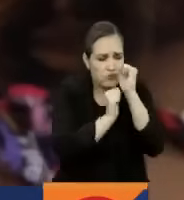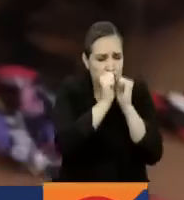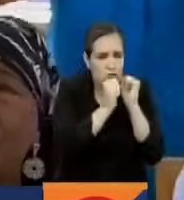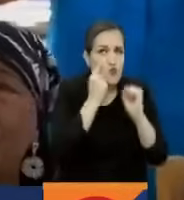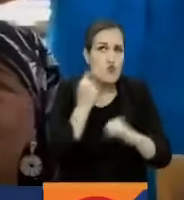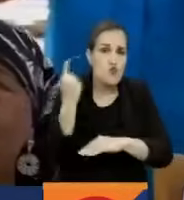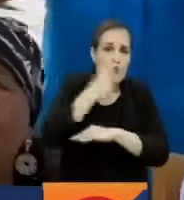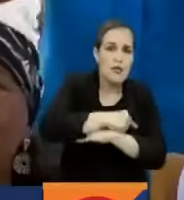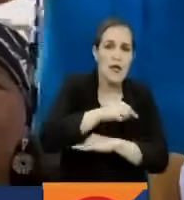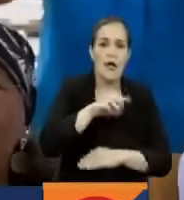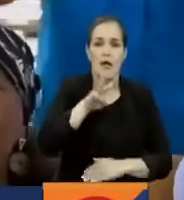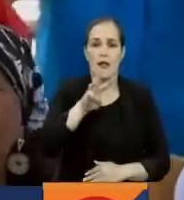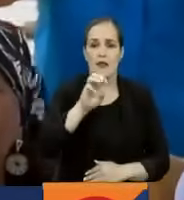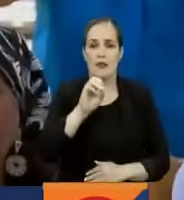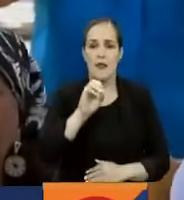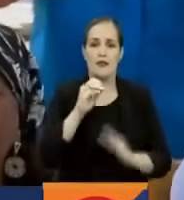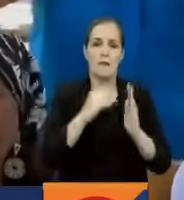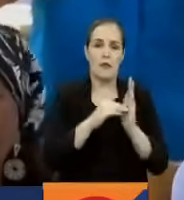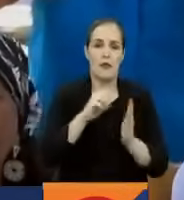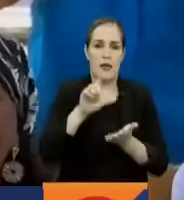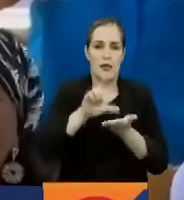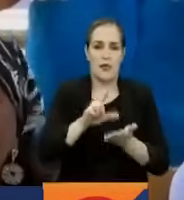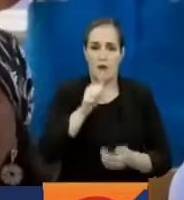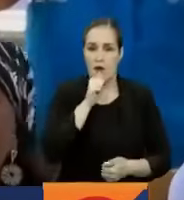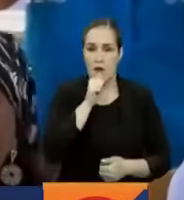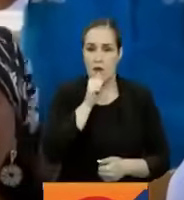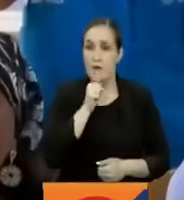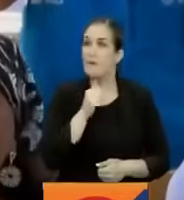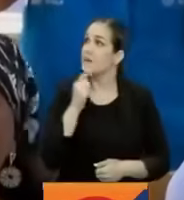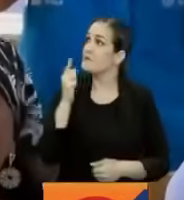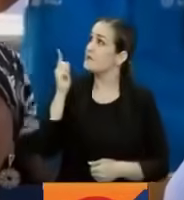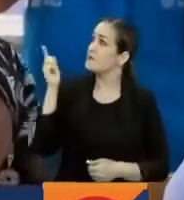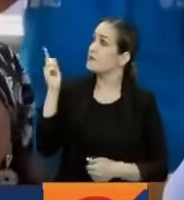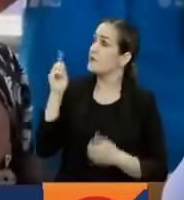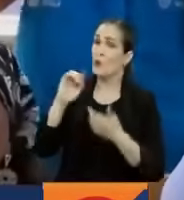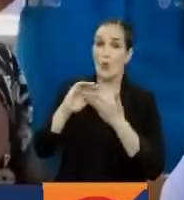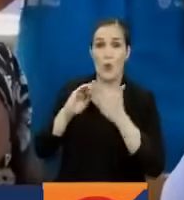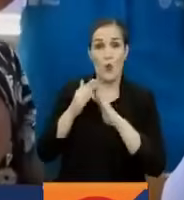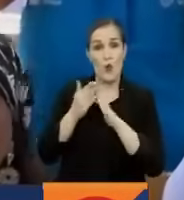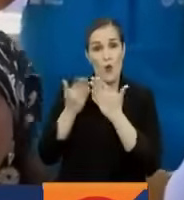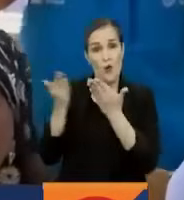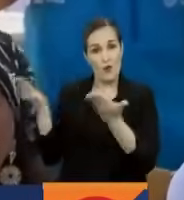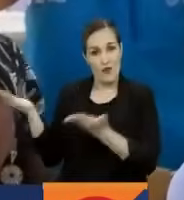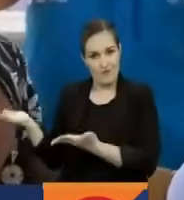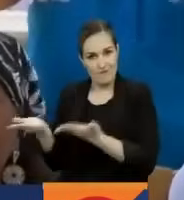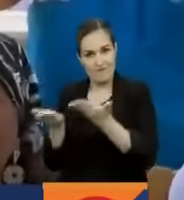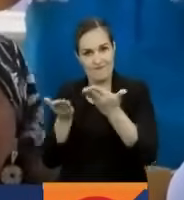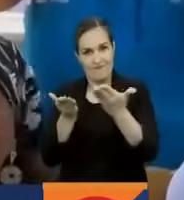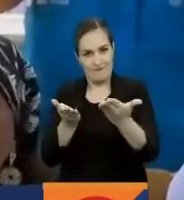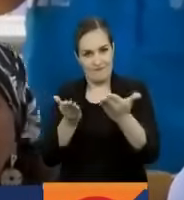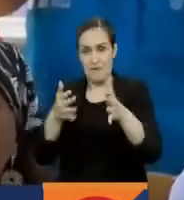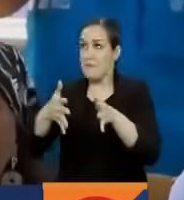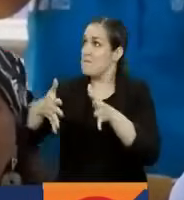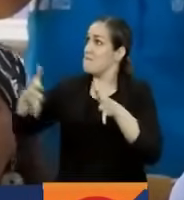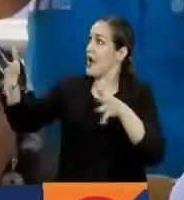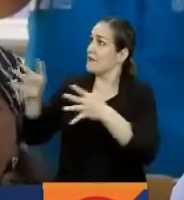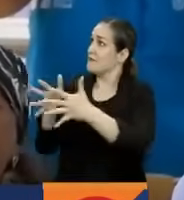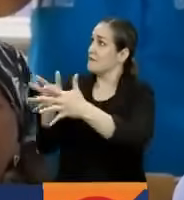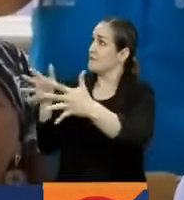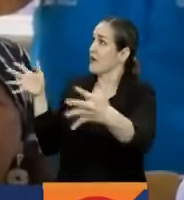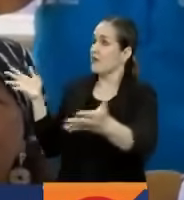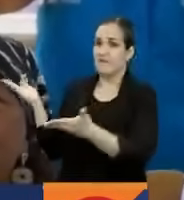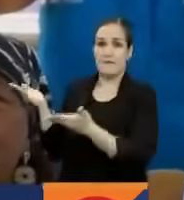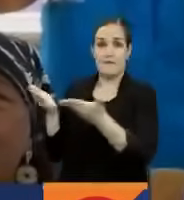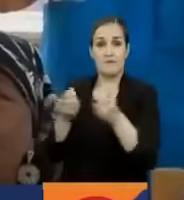día esta maravillosa comunidad con esta infraestructura inmensa que